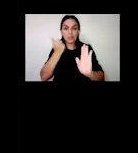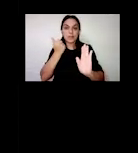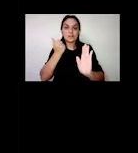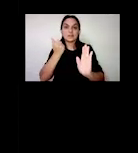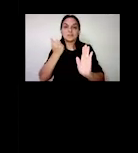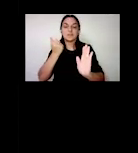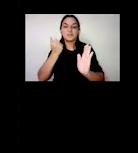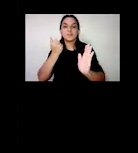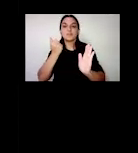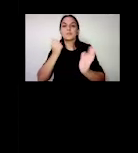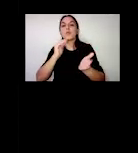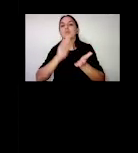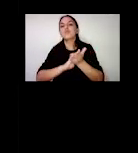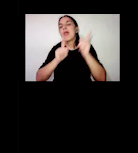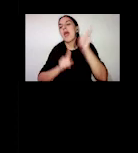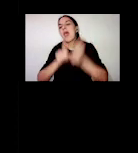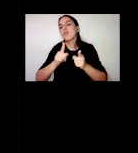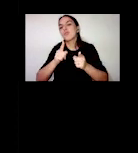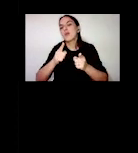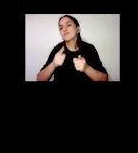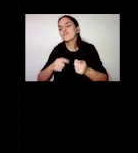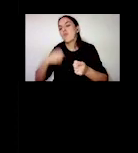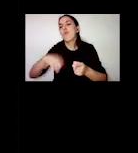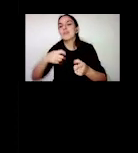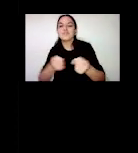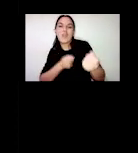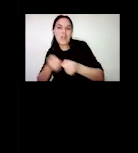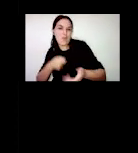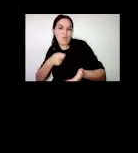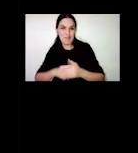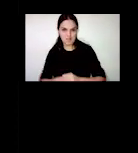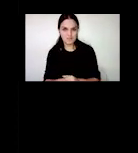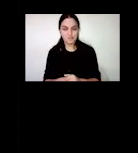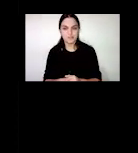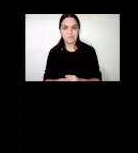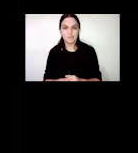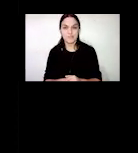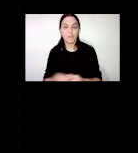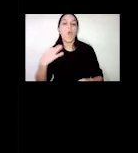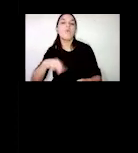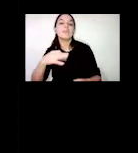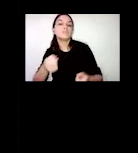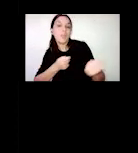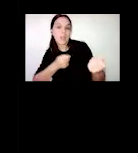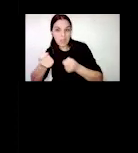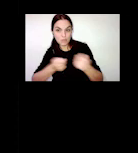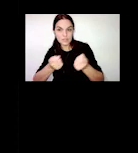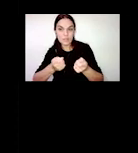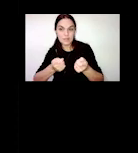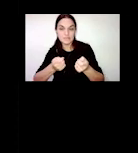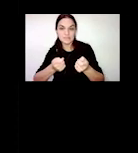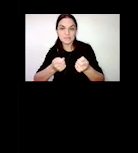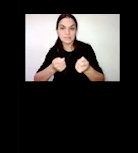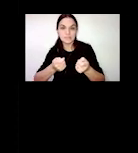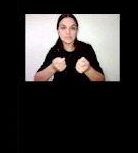a ciertas obligaciones negociables. Aquellas obligaciones negociables que